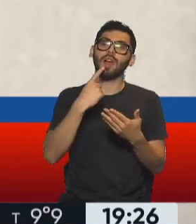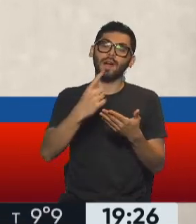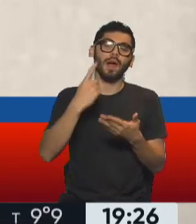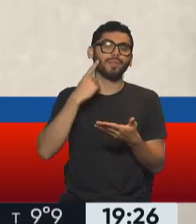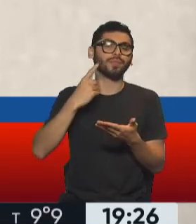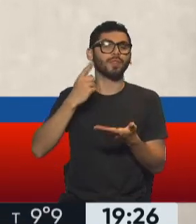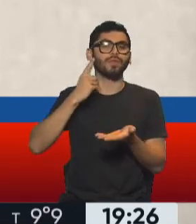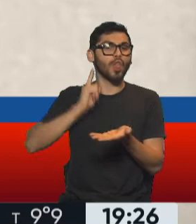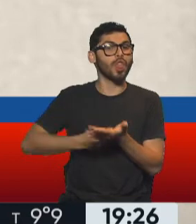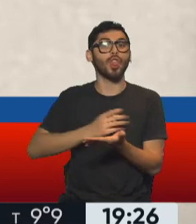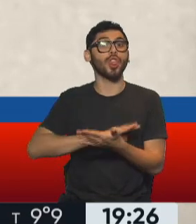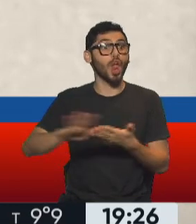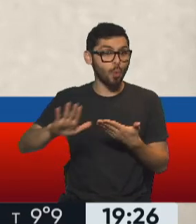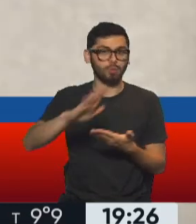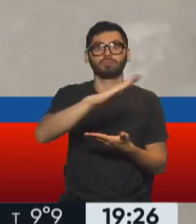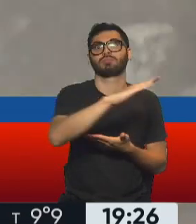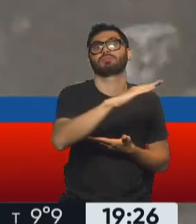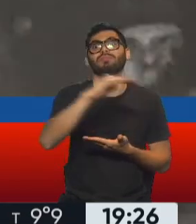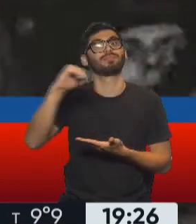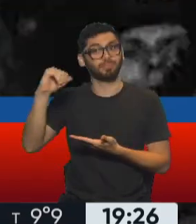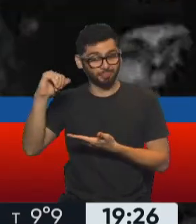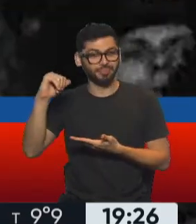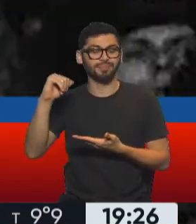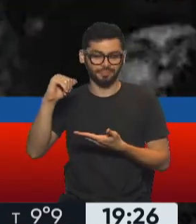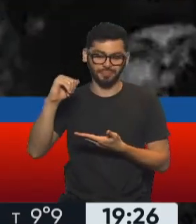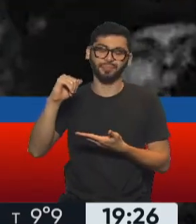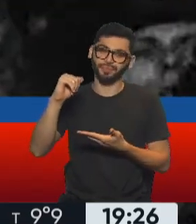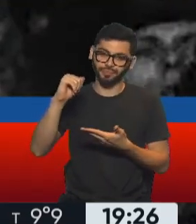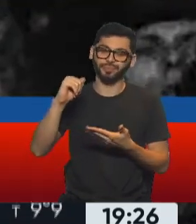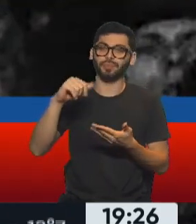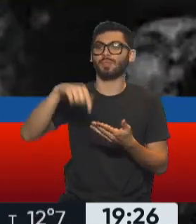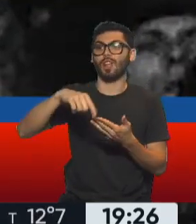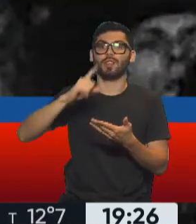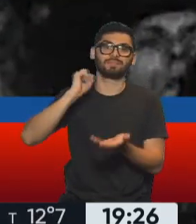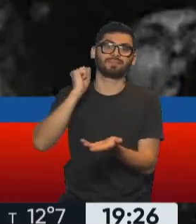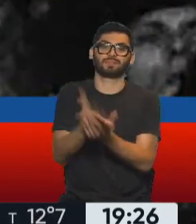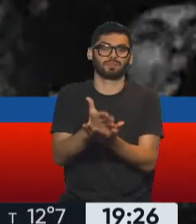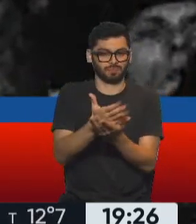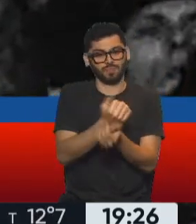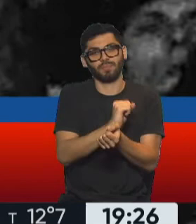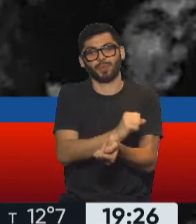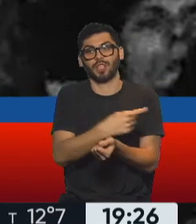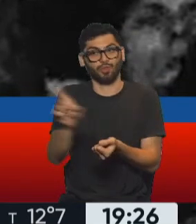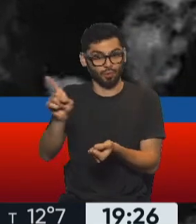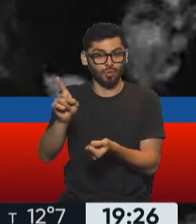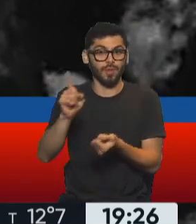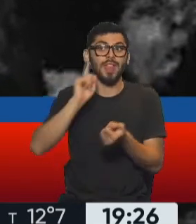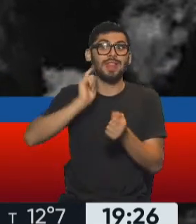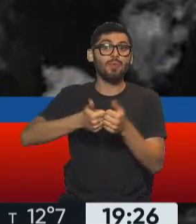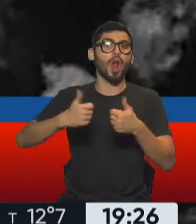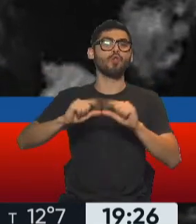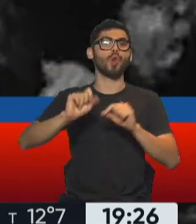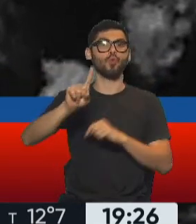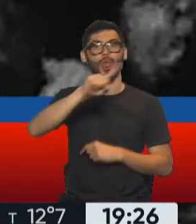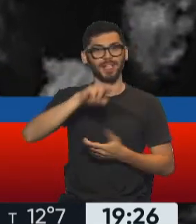ese marco que se dan las actuales condenas que fueron aplicadas por el Tribunal Oral en lo Criminal Federal 1 de Salta. La sentencia considera